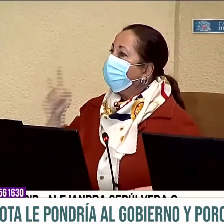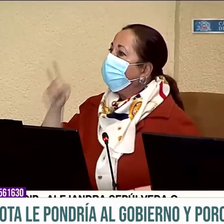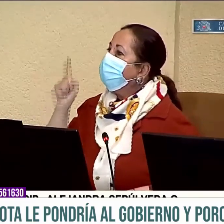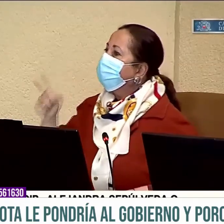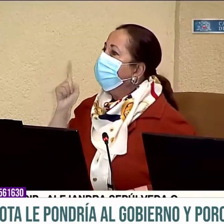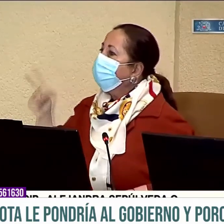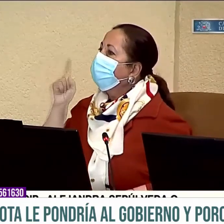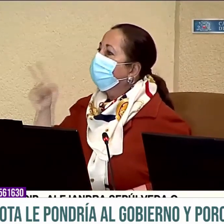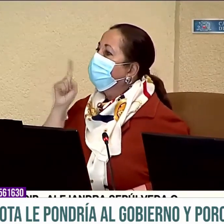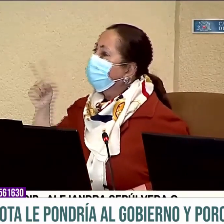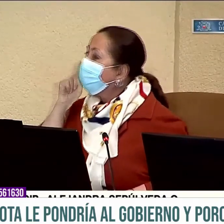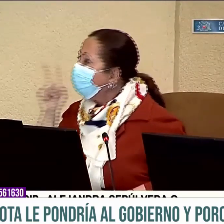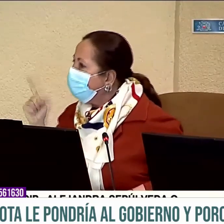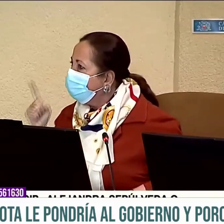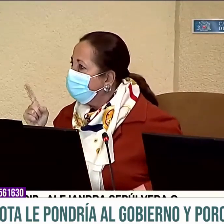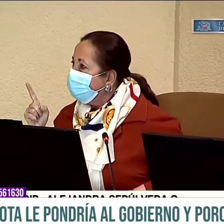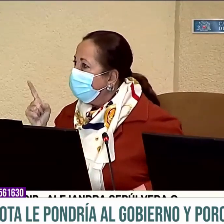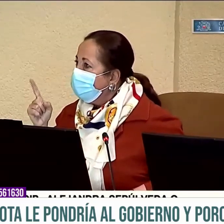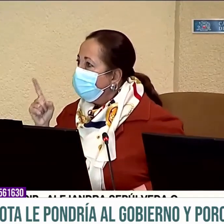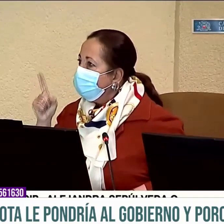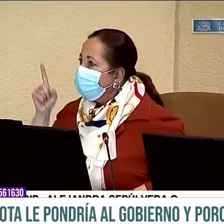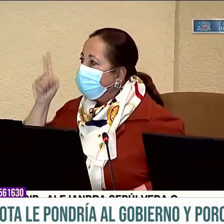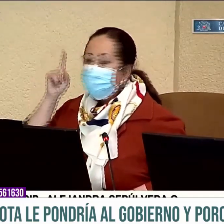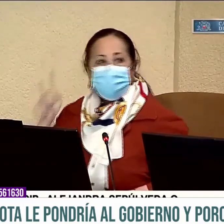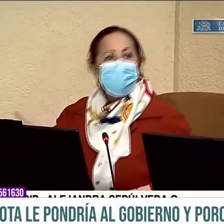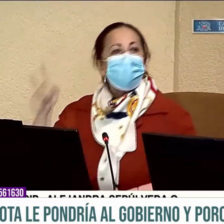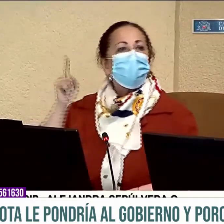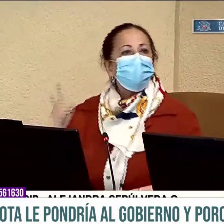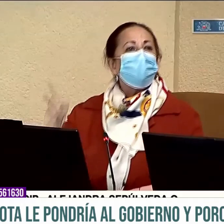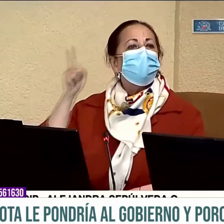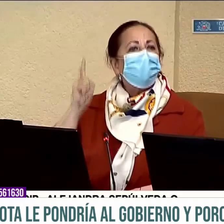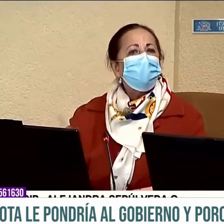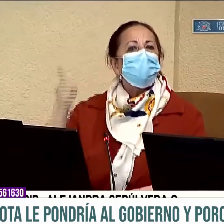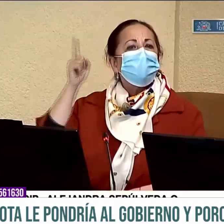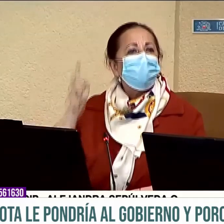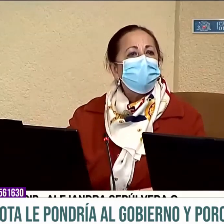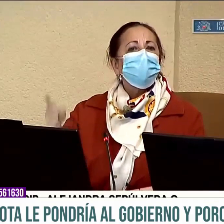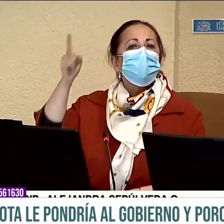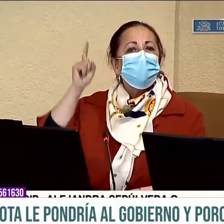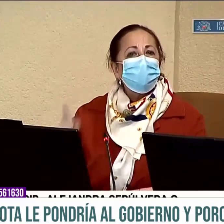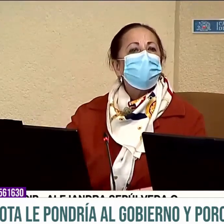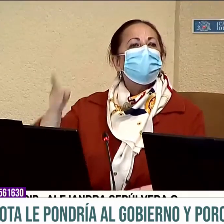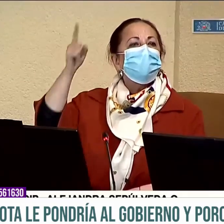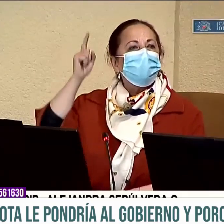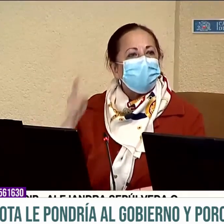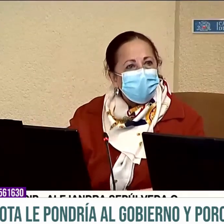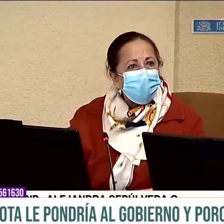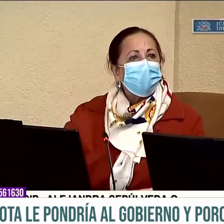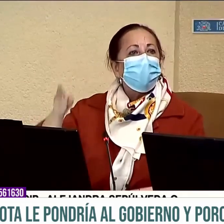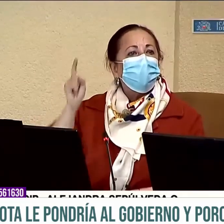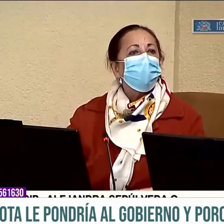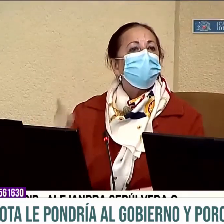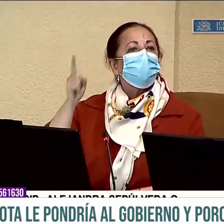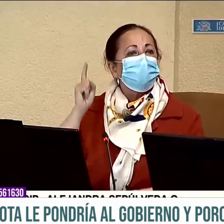dividendo, de tienda, de que no tienen que comer, pero no tienen que aguantar un mes más para comer, de